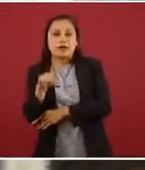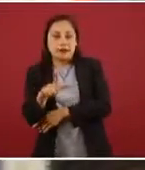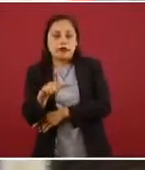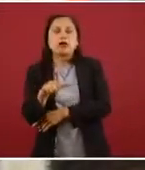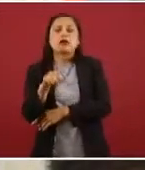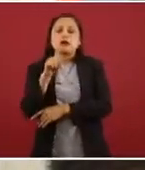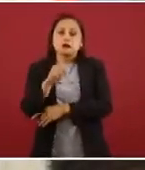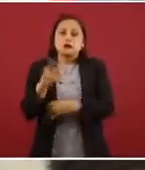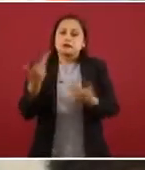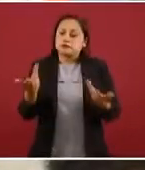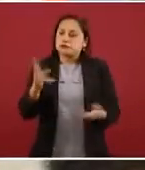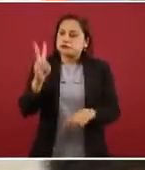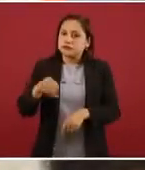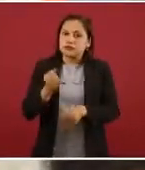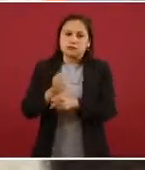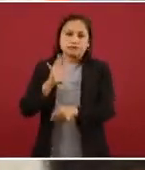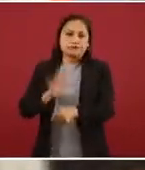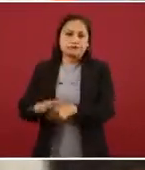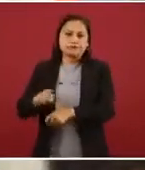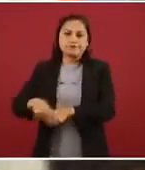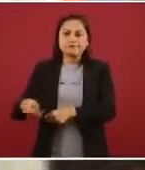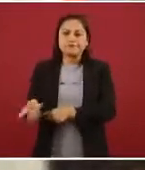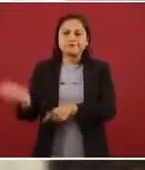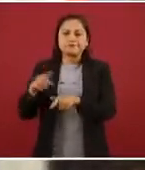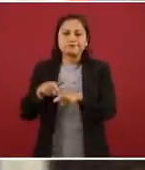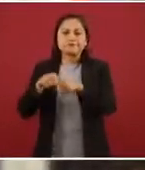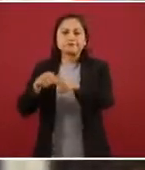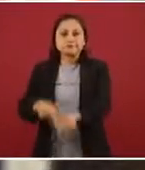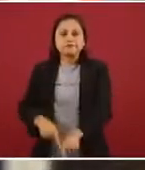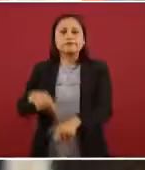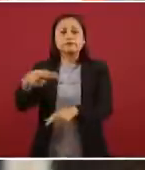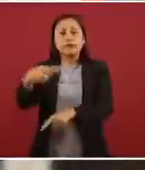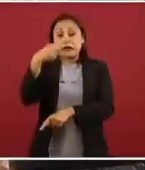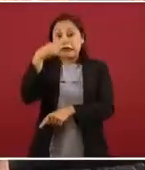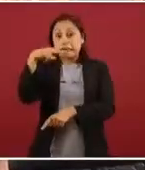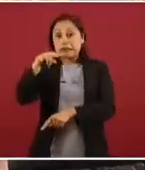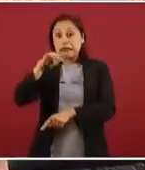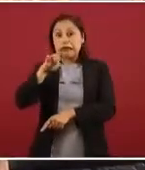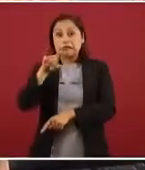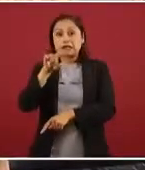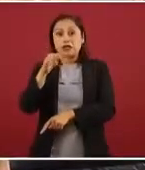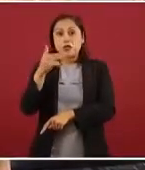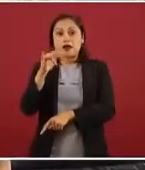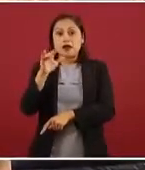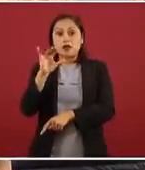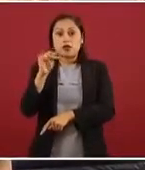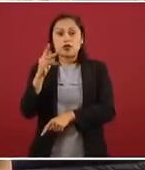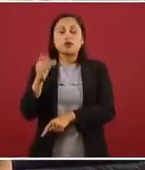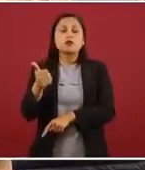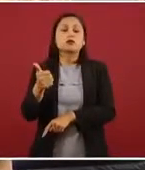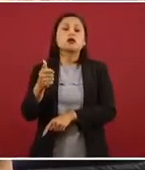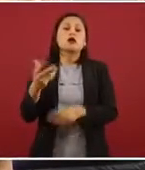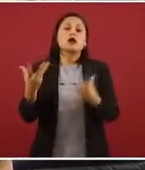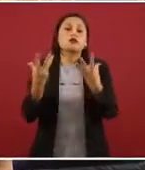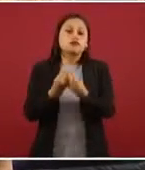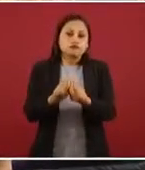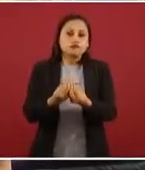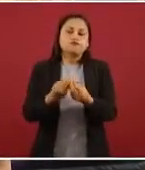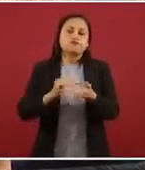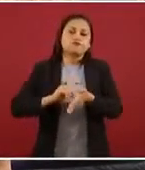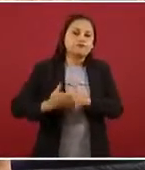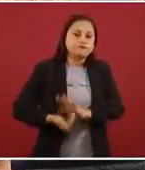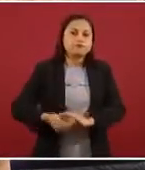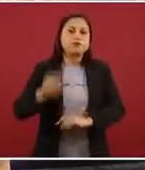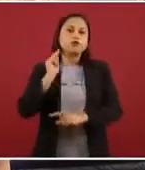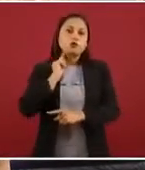y pues están actuando en Nezahualcóyotl este notario y estos jueces del